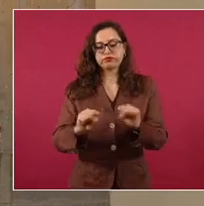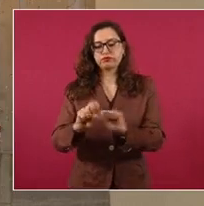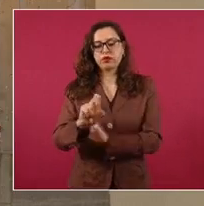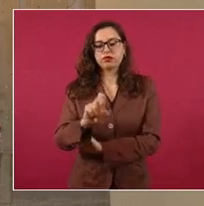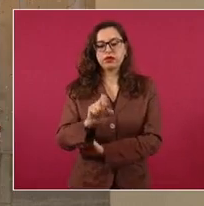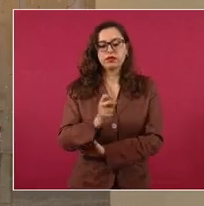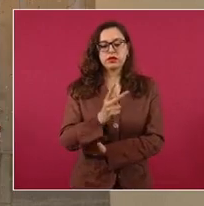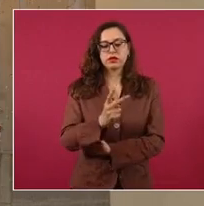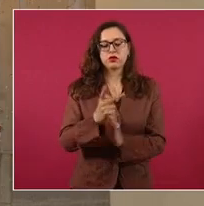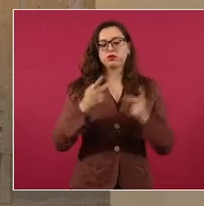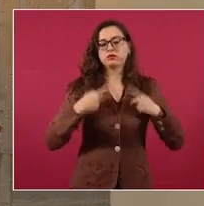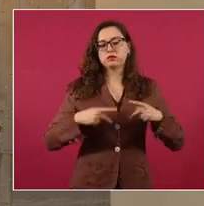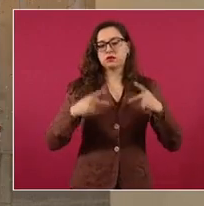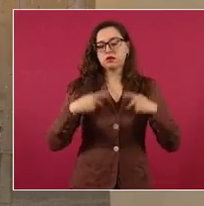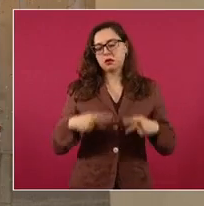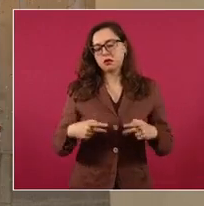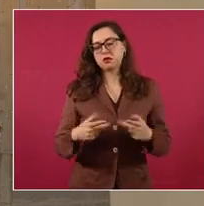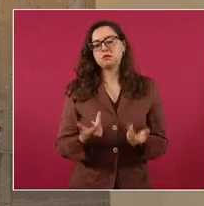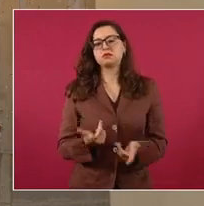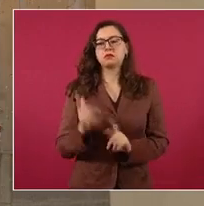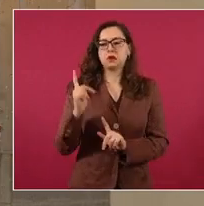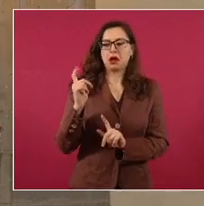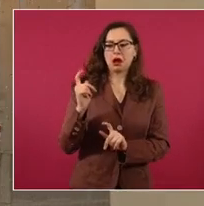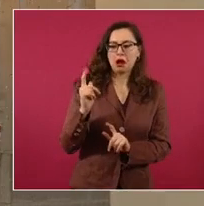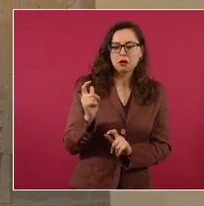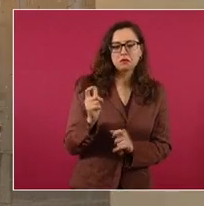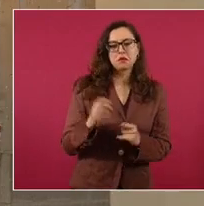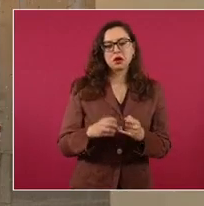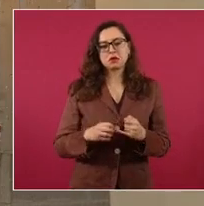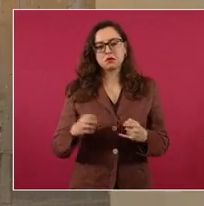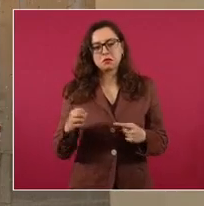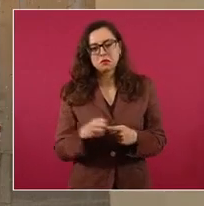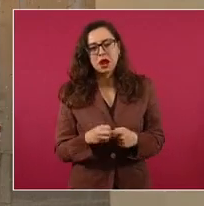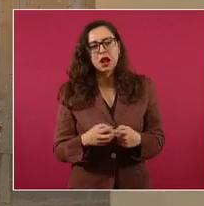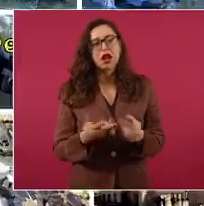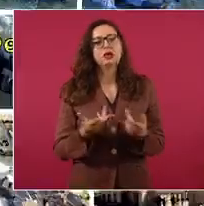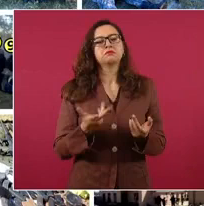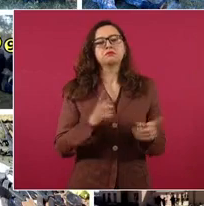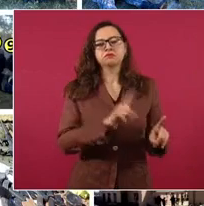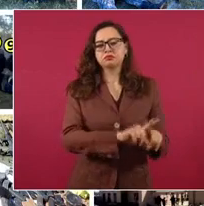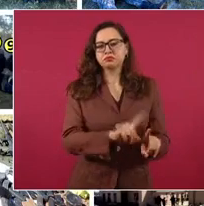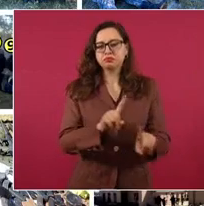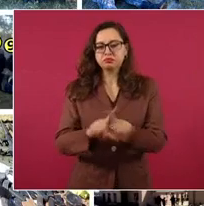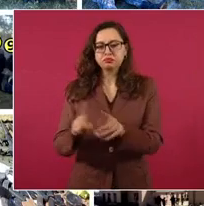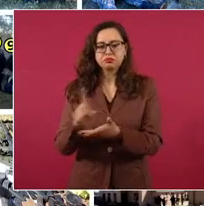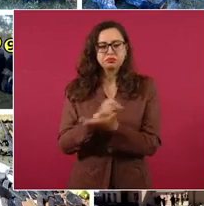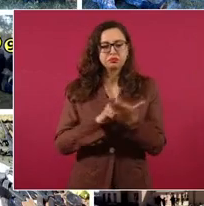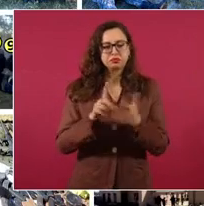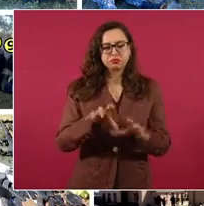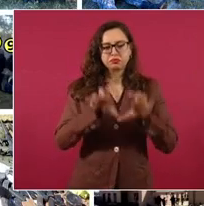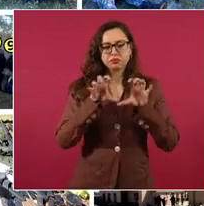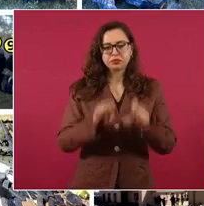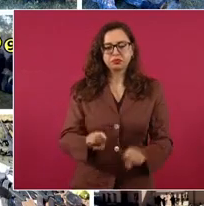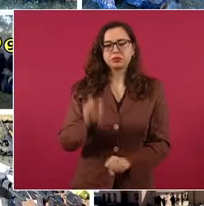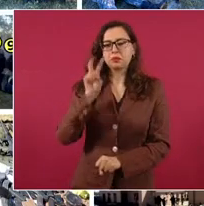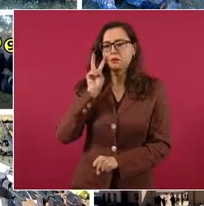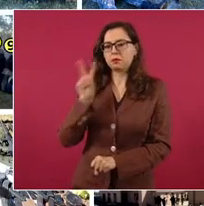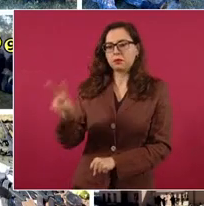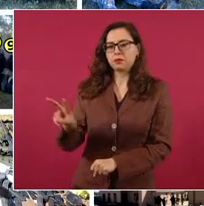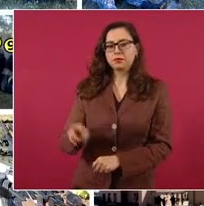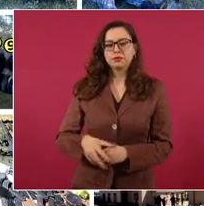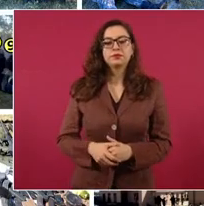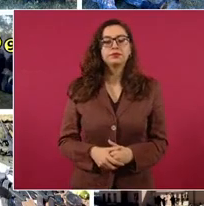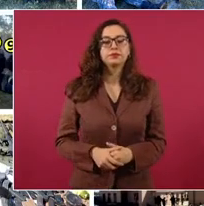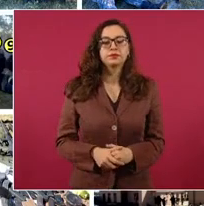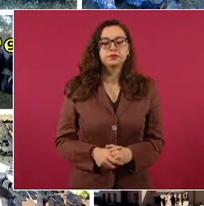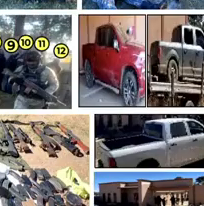equipo balístico y drogas. Es el caso de Huachochi en Chihuahua, donde se detuvo a 12